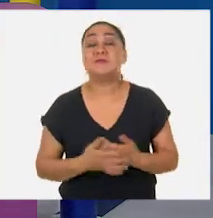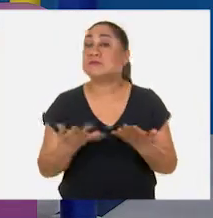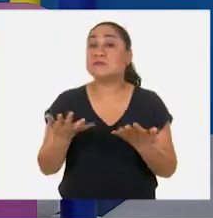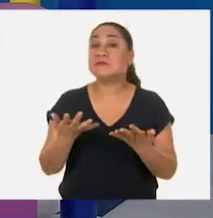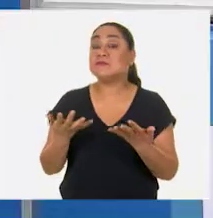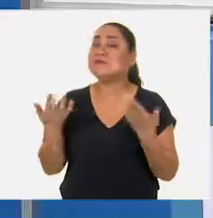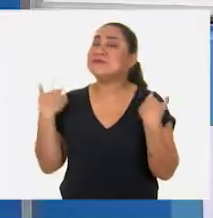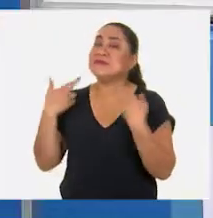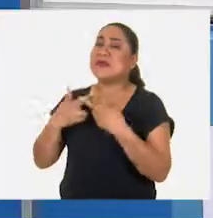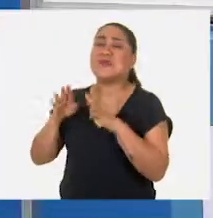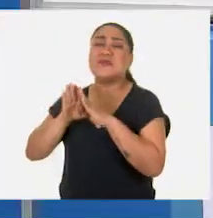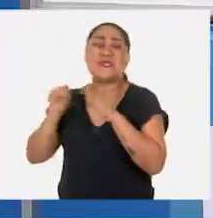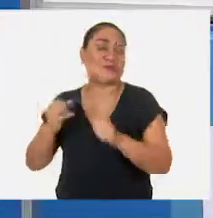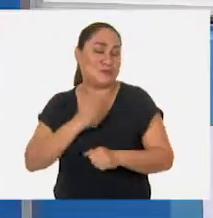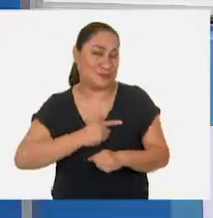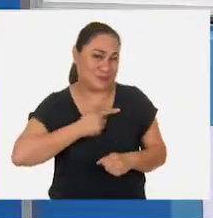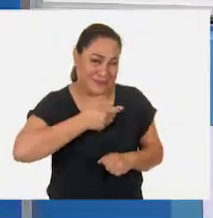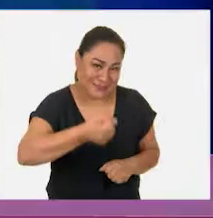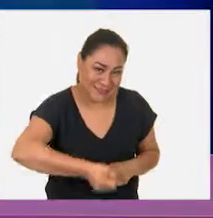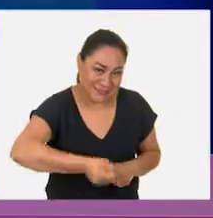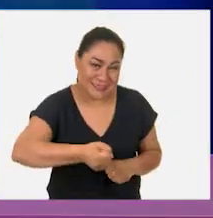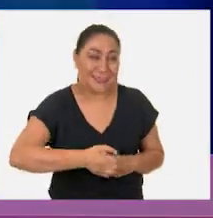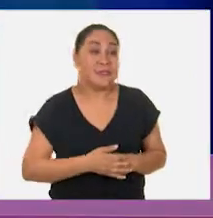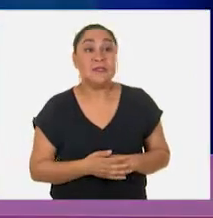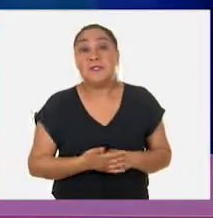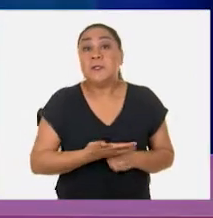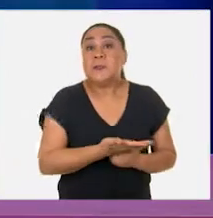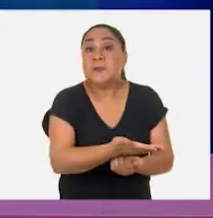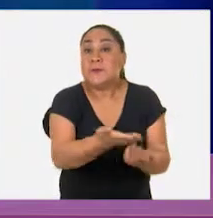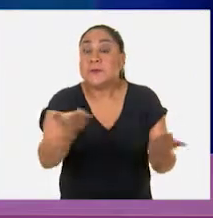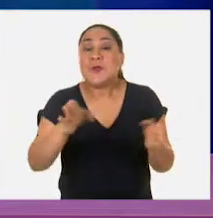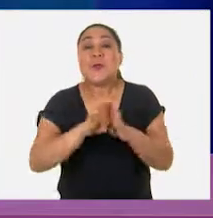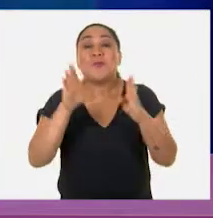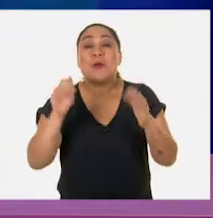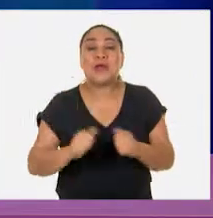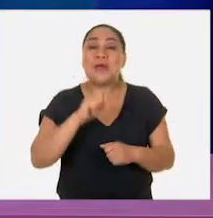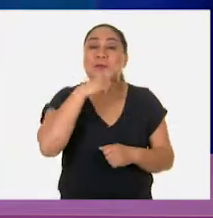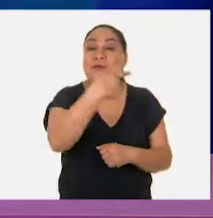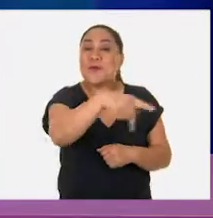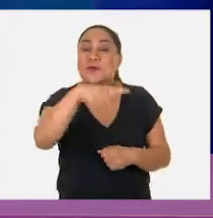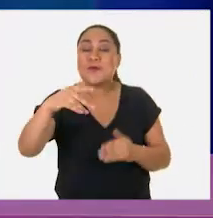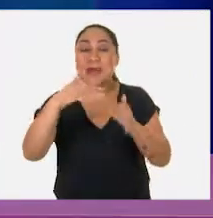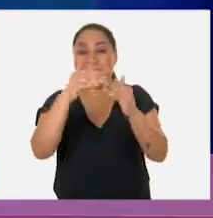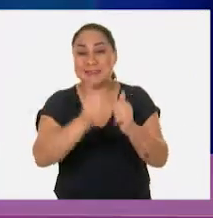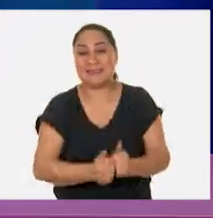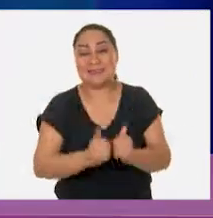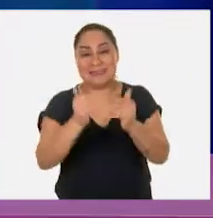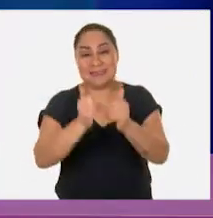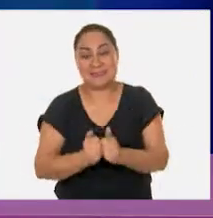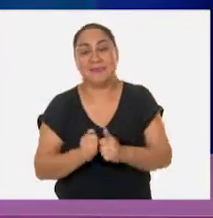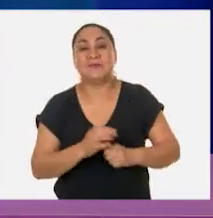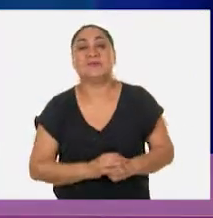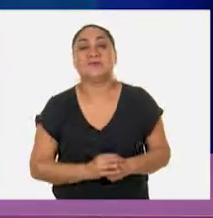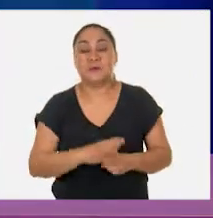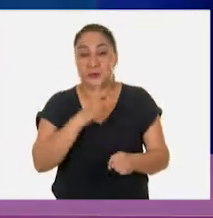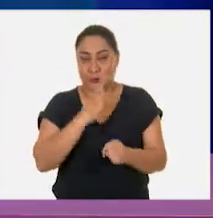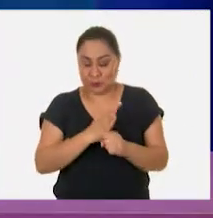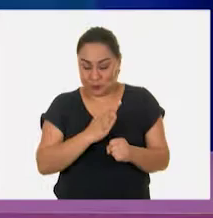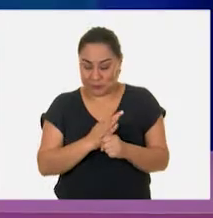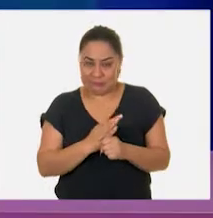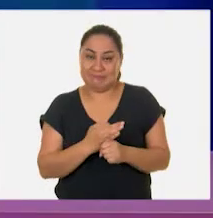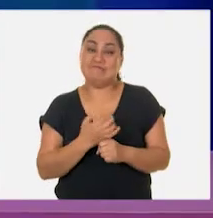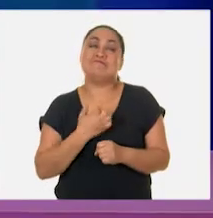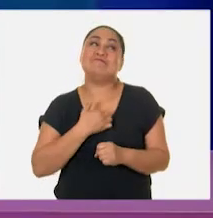usted? Hola, le gusta saludarte. ¿Y ustedes cómo están allá en sus casas? Ay, les traigo